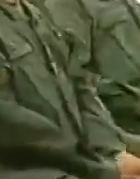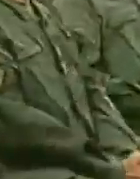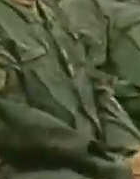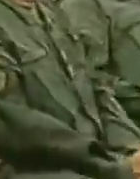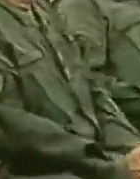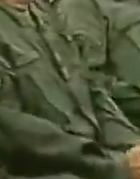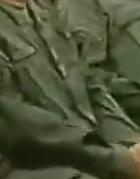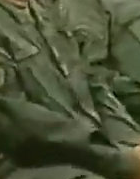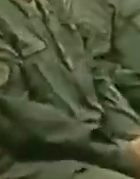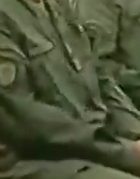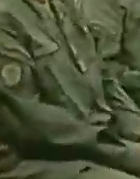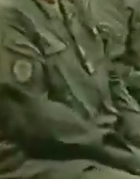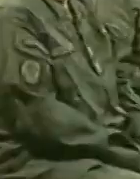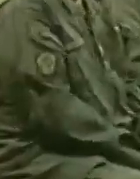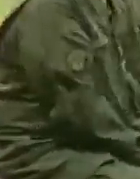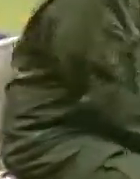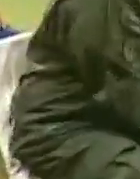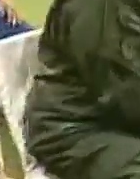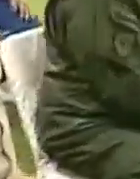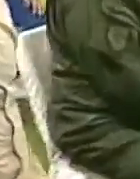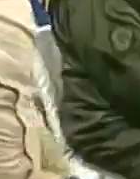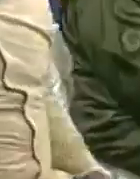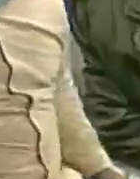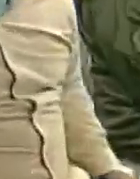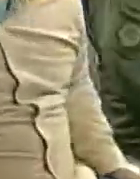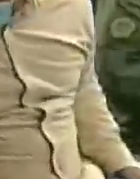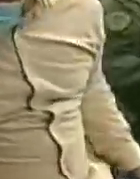Orlando Medina y su grupo, bueno, suena muy bien.